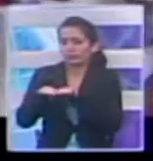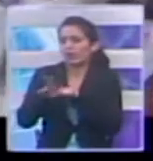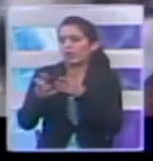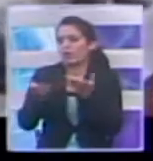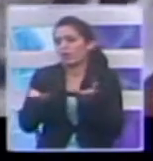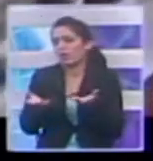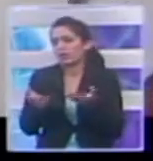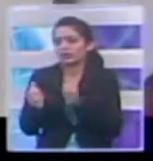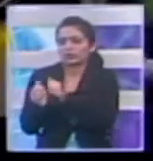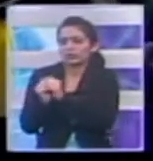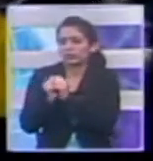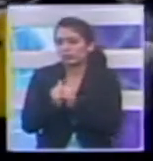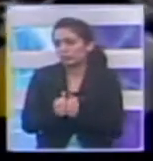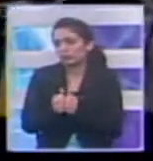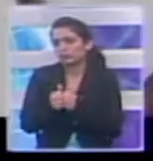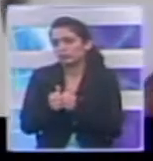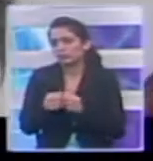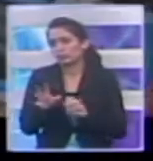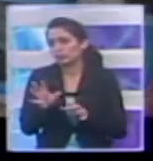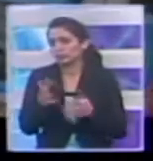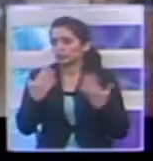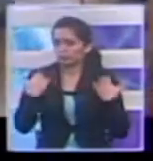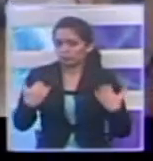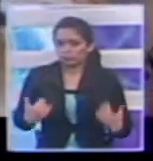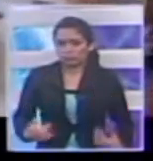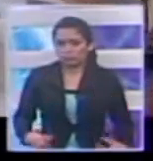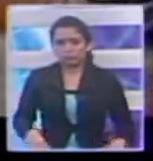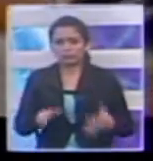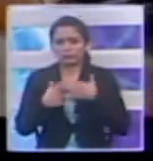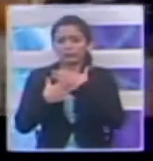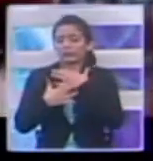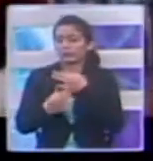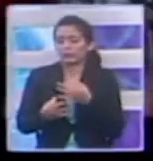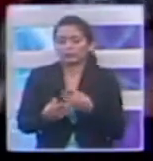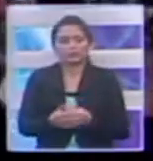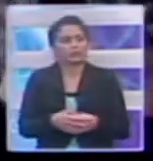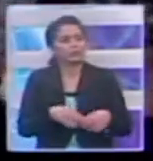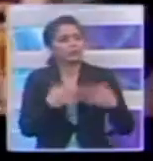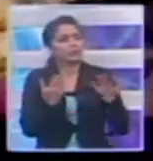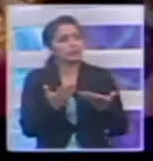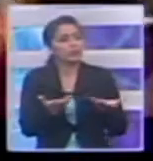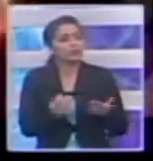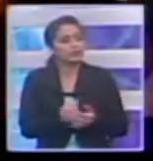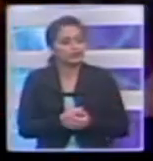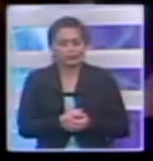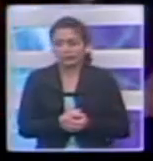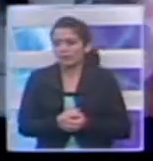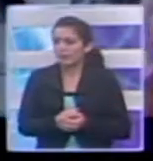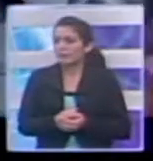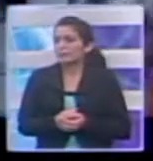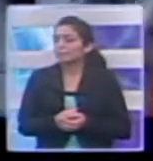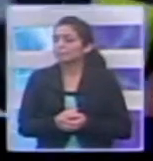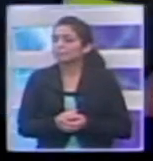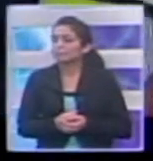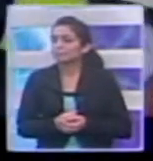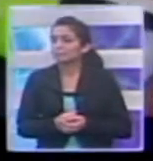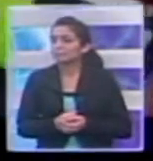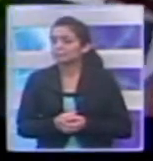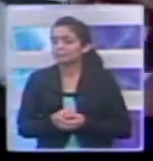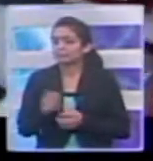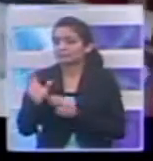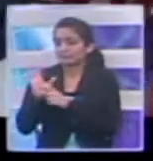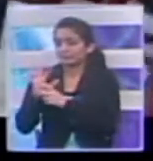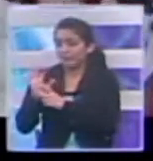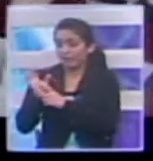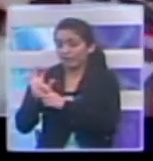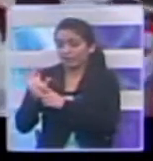un complemento especial para que usted pueda salir y vestirse de excelente manera. ¿Y dónde se realizará? Es la Expo Cuero